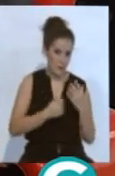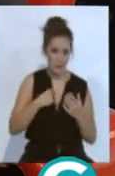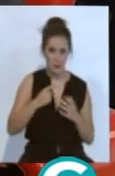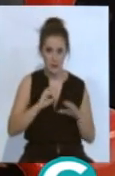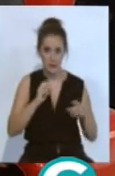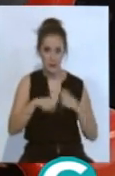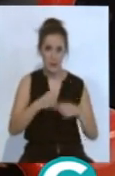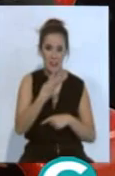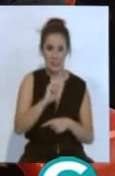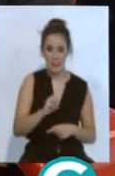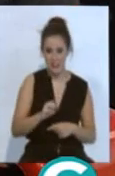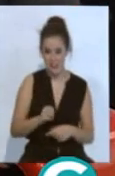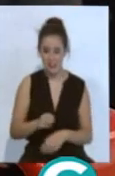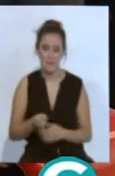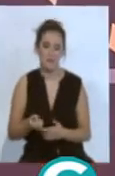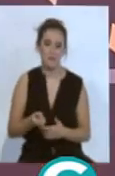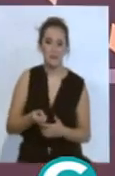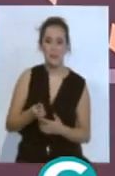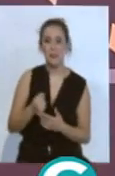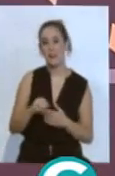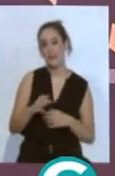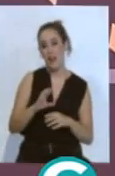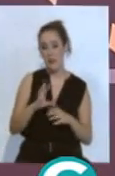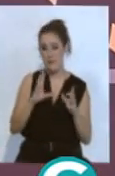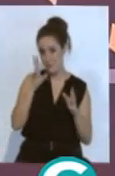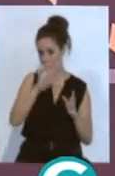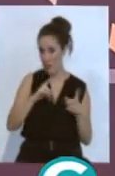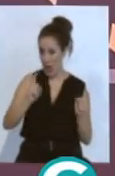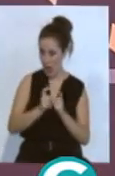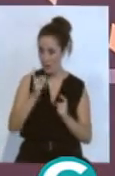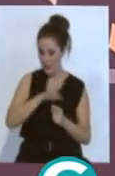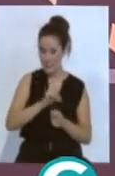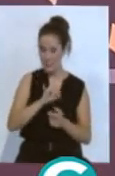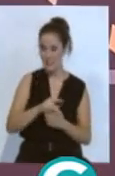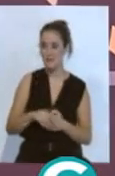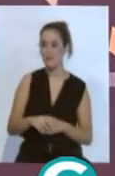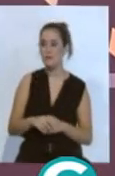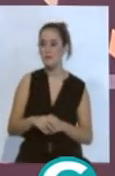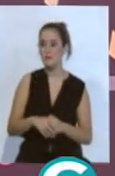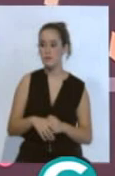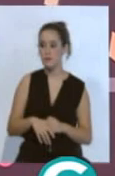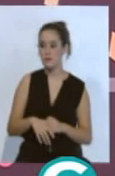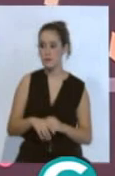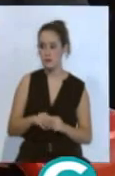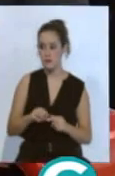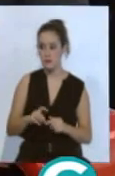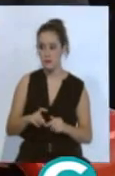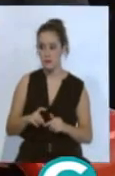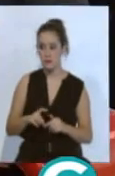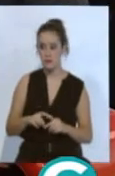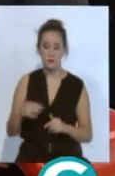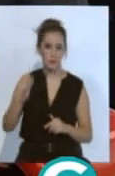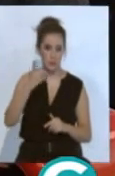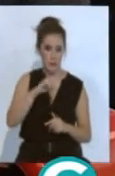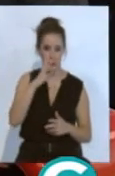familia de 30, no tengo una familia de 12. Y te queda corto, me parece corto. A mí, Manolín, porque entonces, vamos. Entonces y tendrá que ya meter el paso doble del